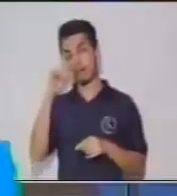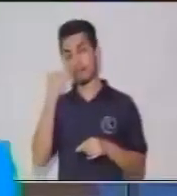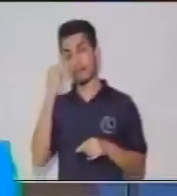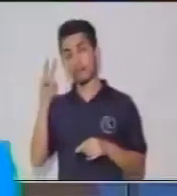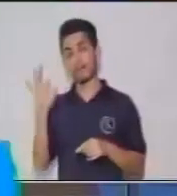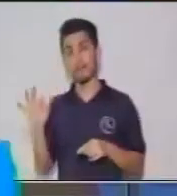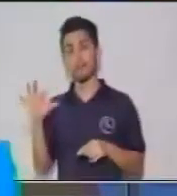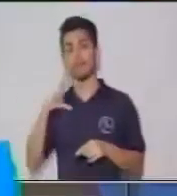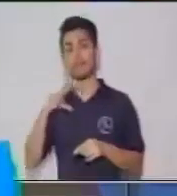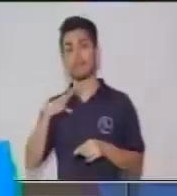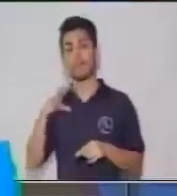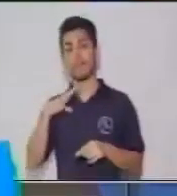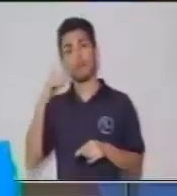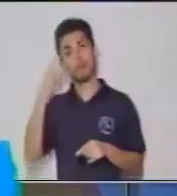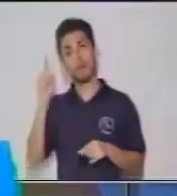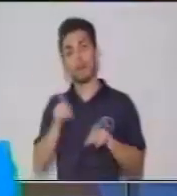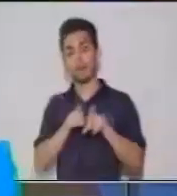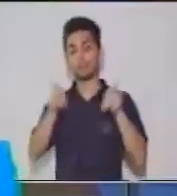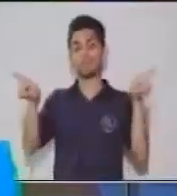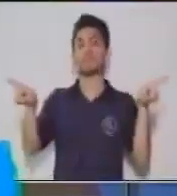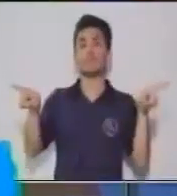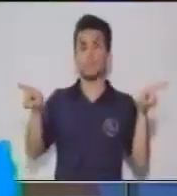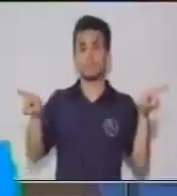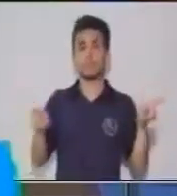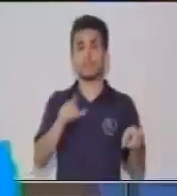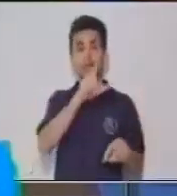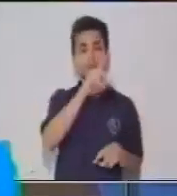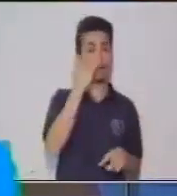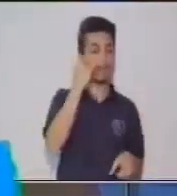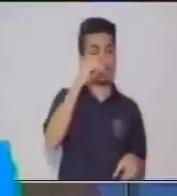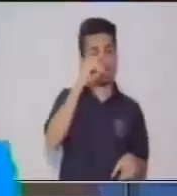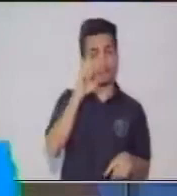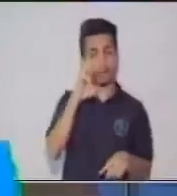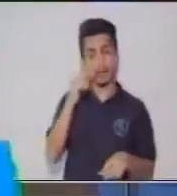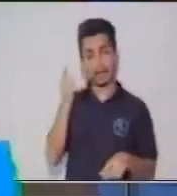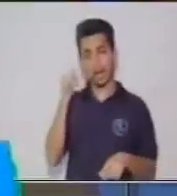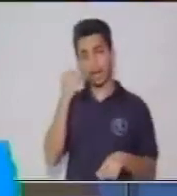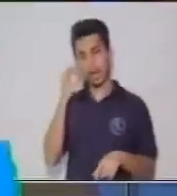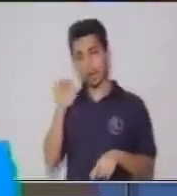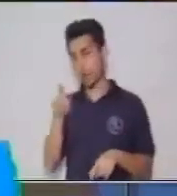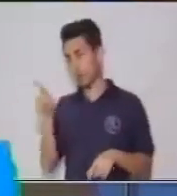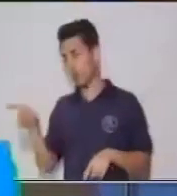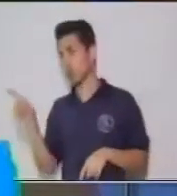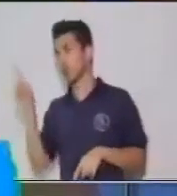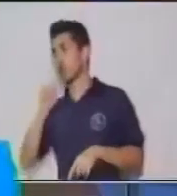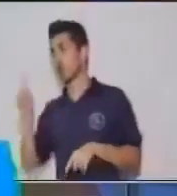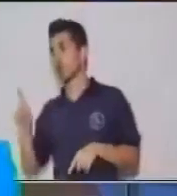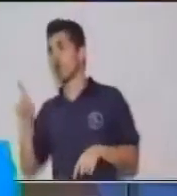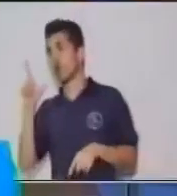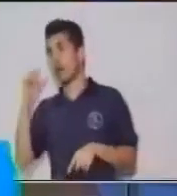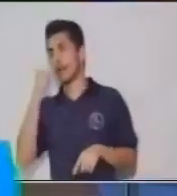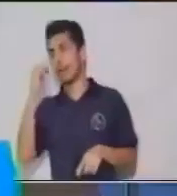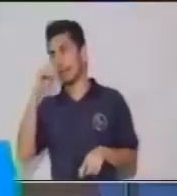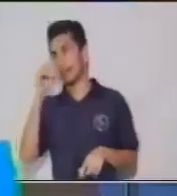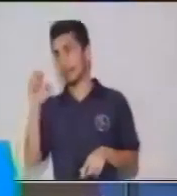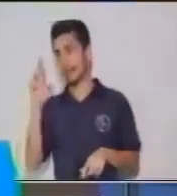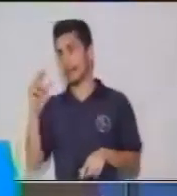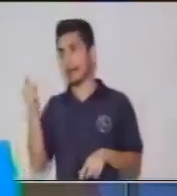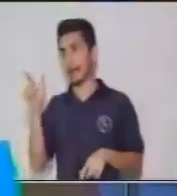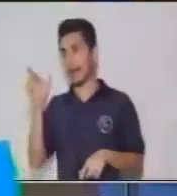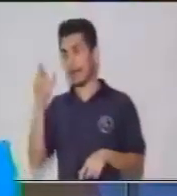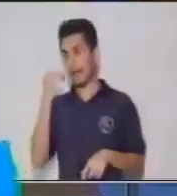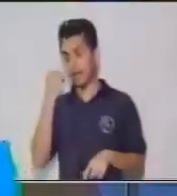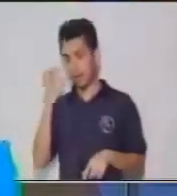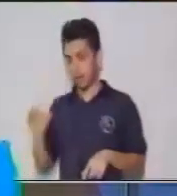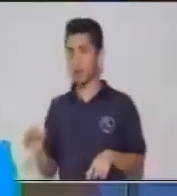encontramos en dos ramas, que es los literarios y los no literarios. Para todo esto, el texto narrativo